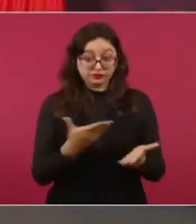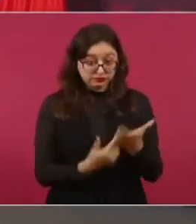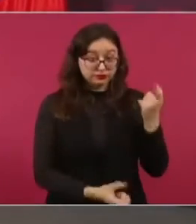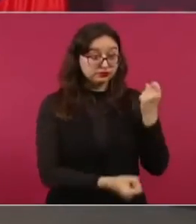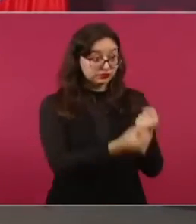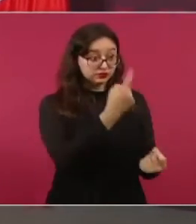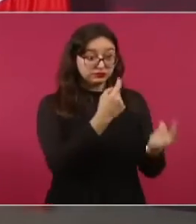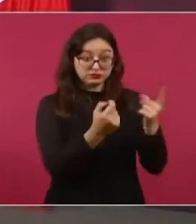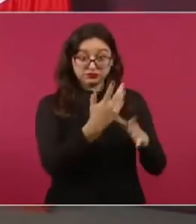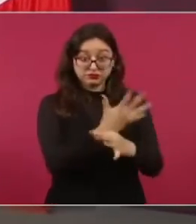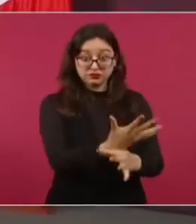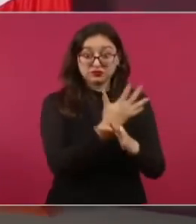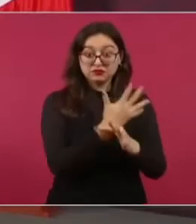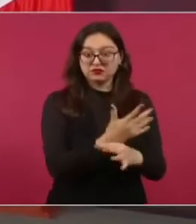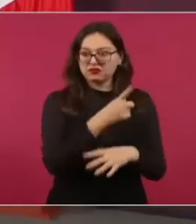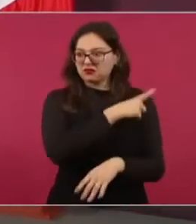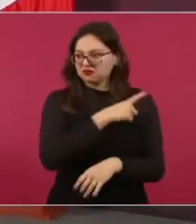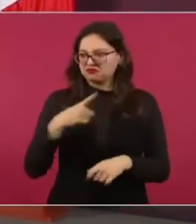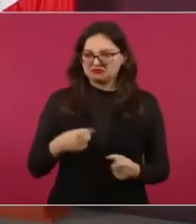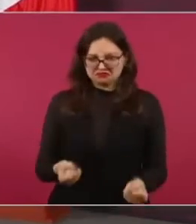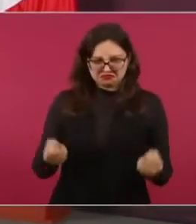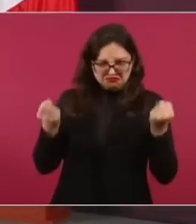dura,